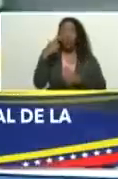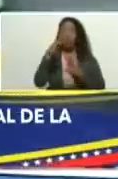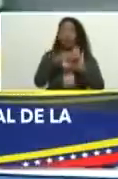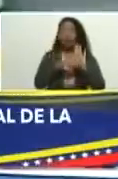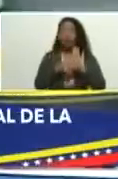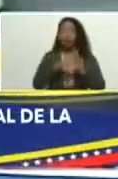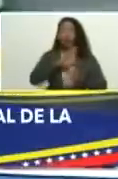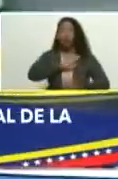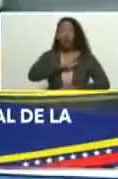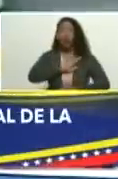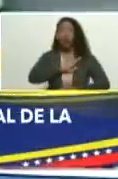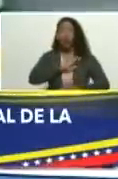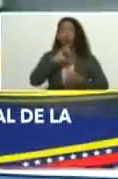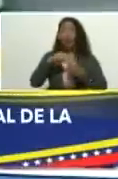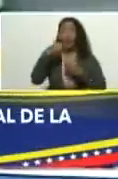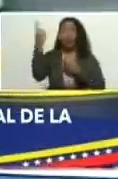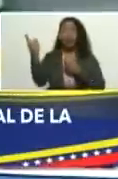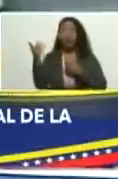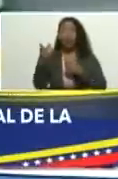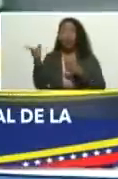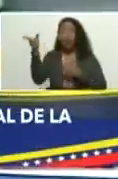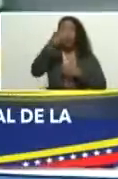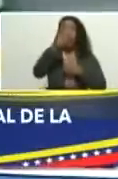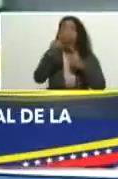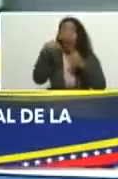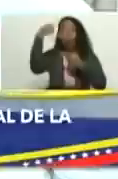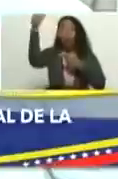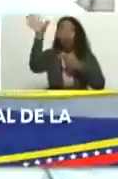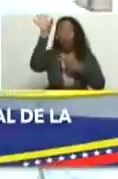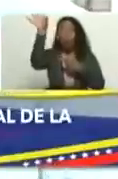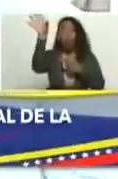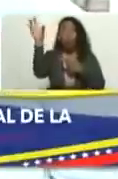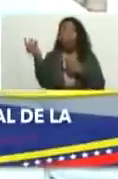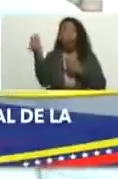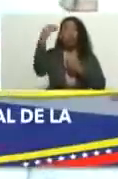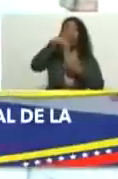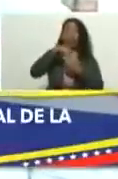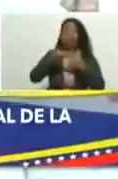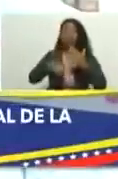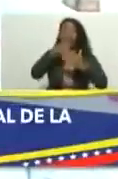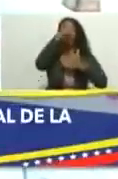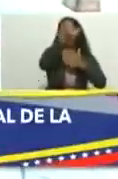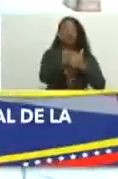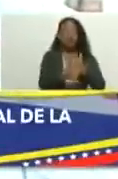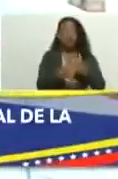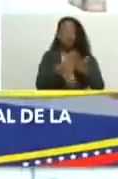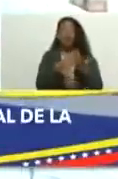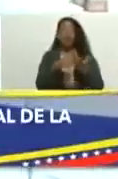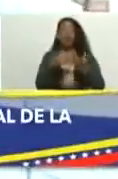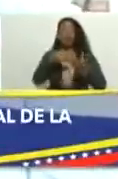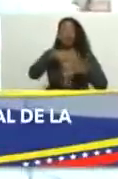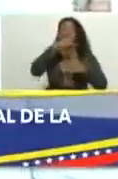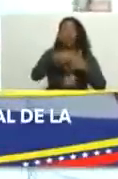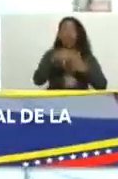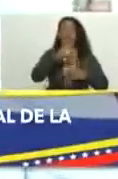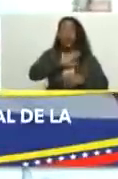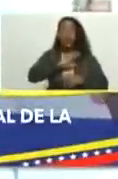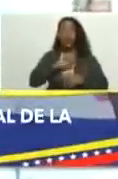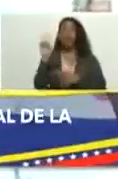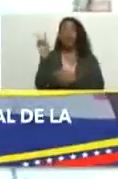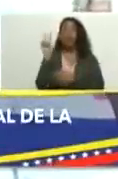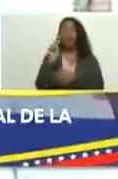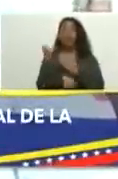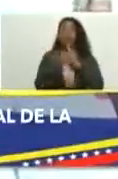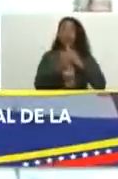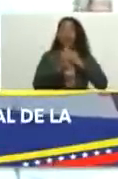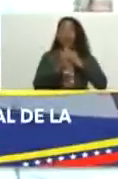definitivamente? Tendríamos que desarrollar un proyecto para poder producir el monómero. Y esa tecnología no la hemos